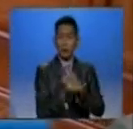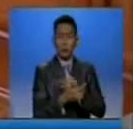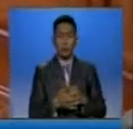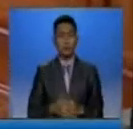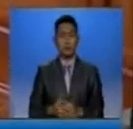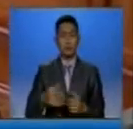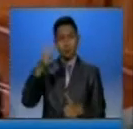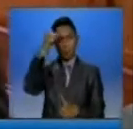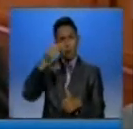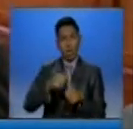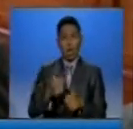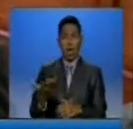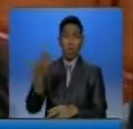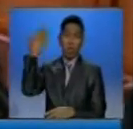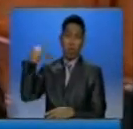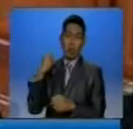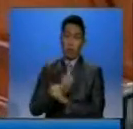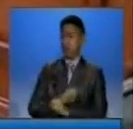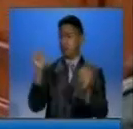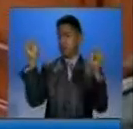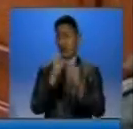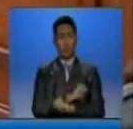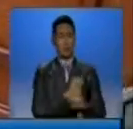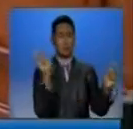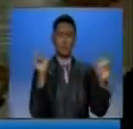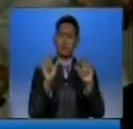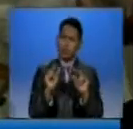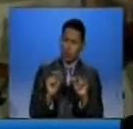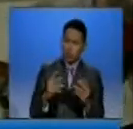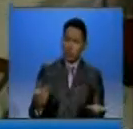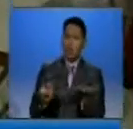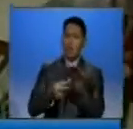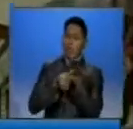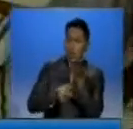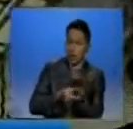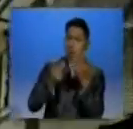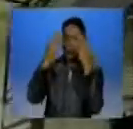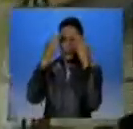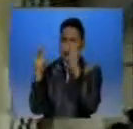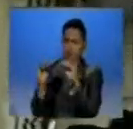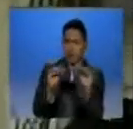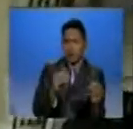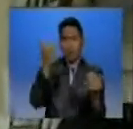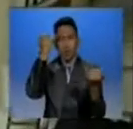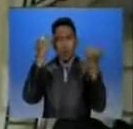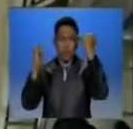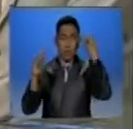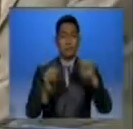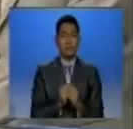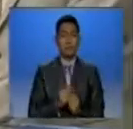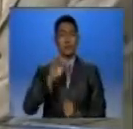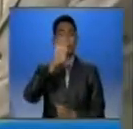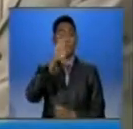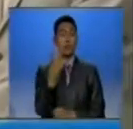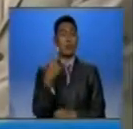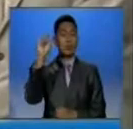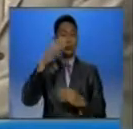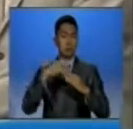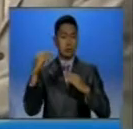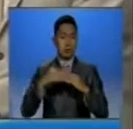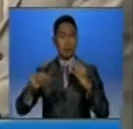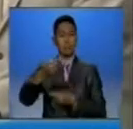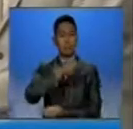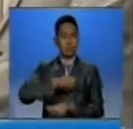libros, cambiarlos por ideas, ese compromiso de excelencia. 4.9 millones de dólares fue la inversión para inaugurar las